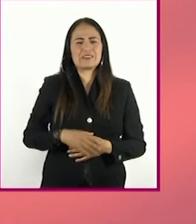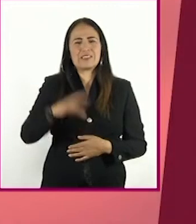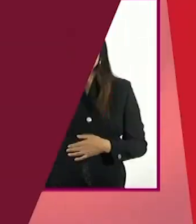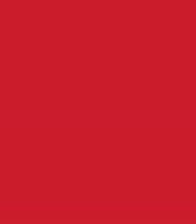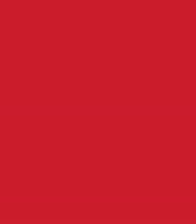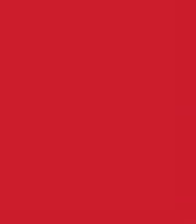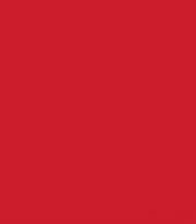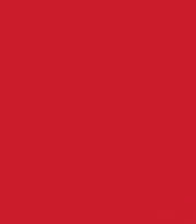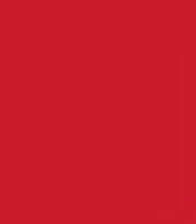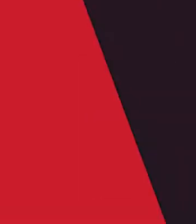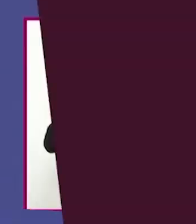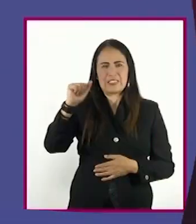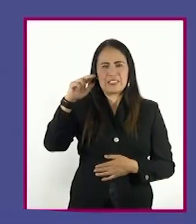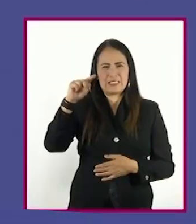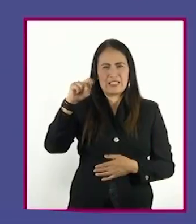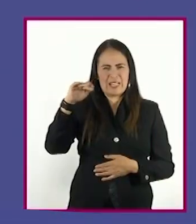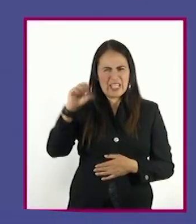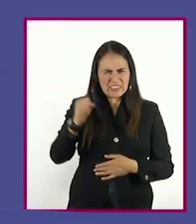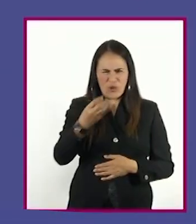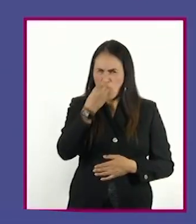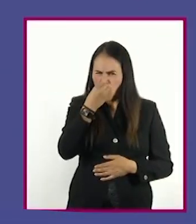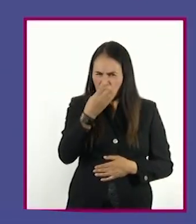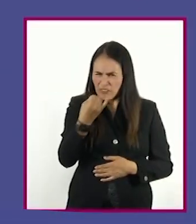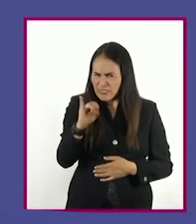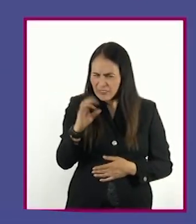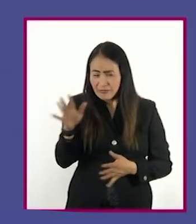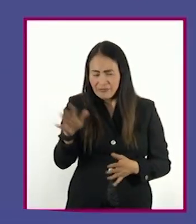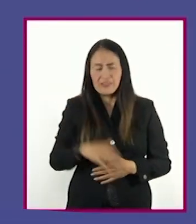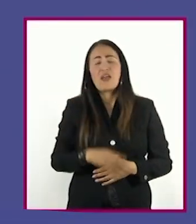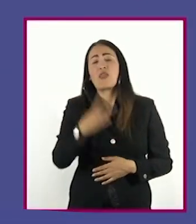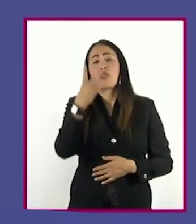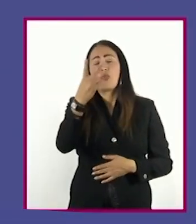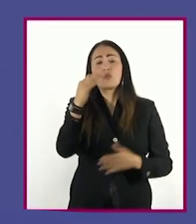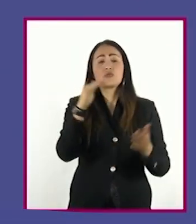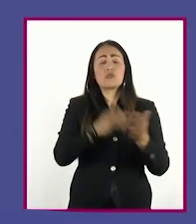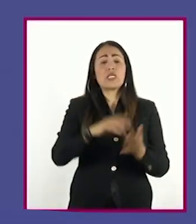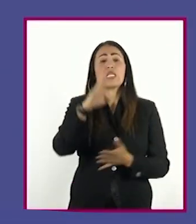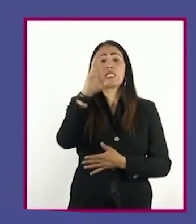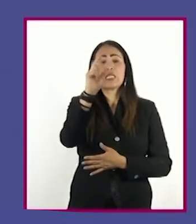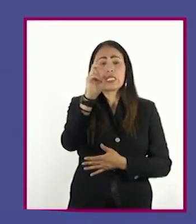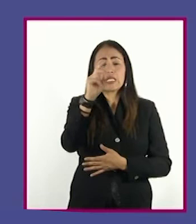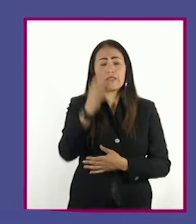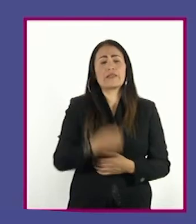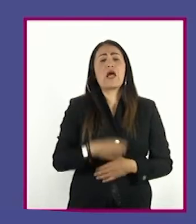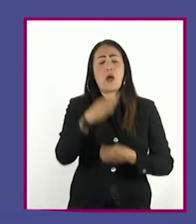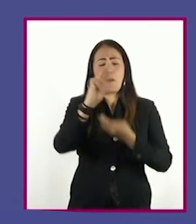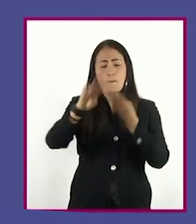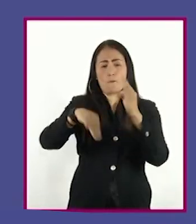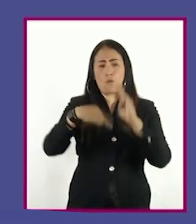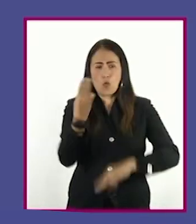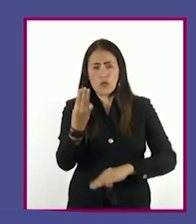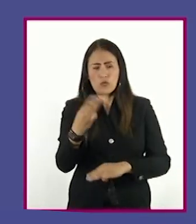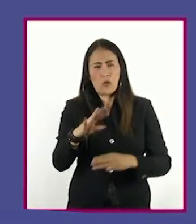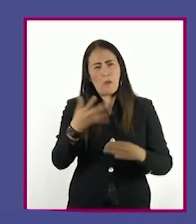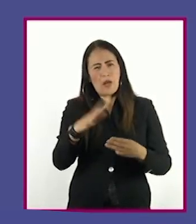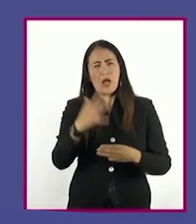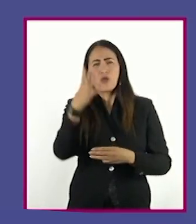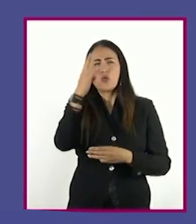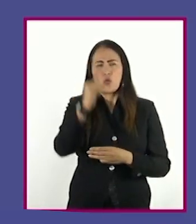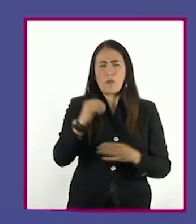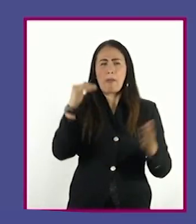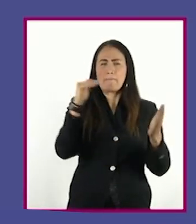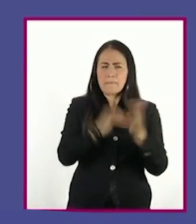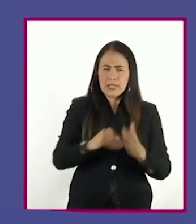chicatanas. En 2030, el mundo tendrá que alimentar a más de 9,000 millones de